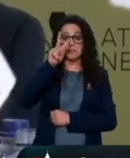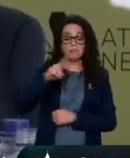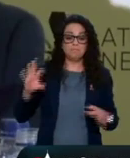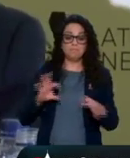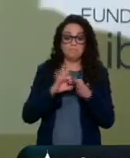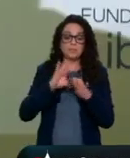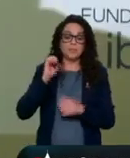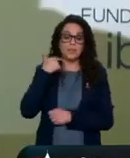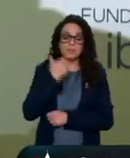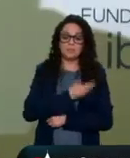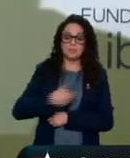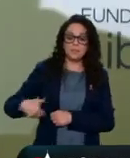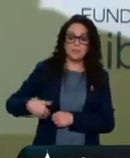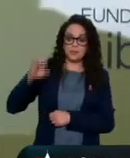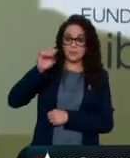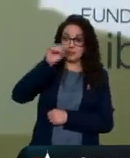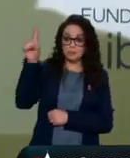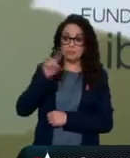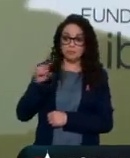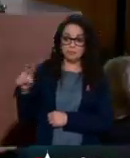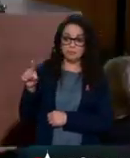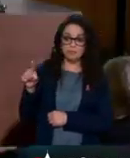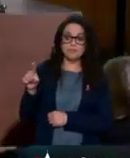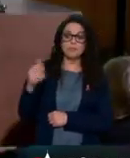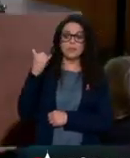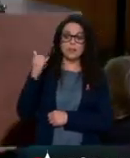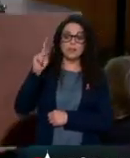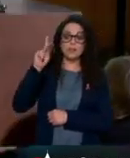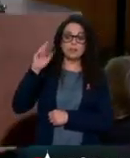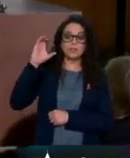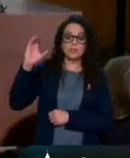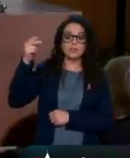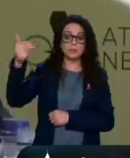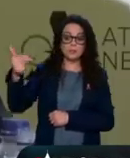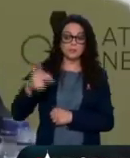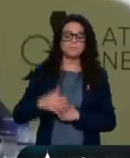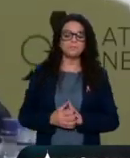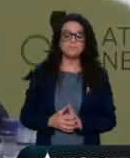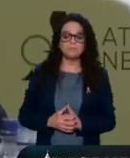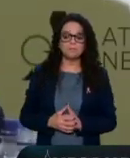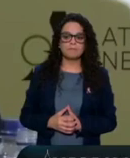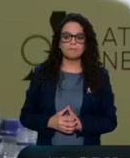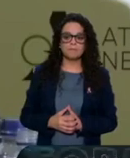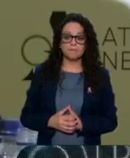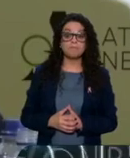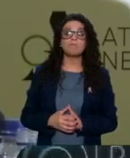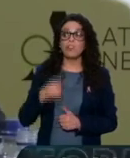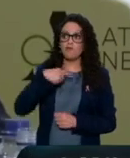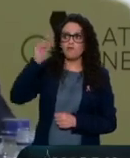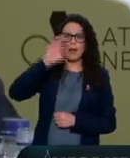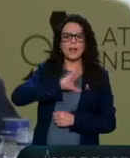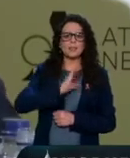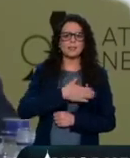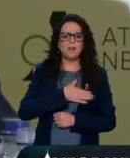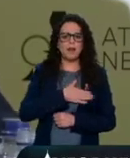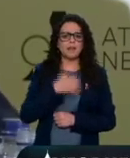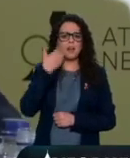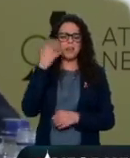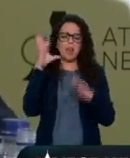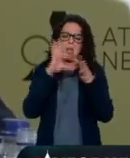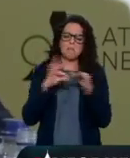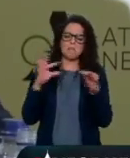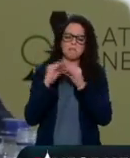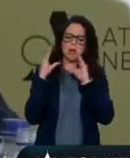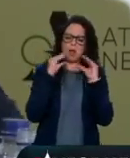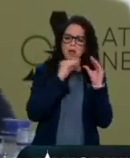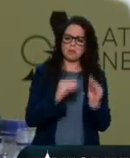expresidentes mexicanos Ernesto Zedillo Ponce de León y Felipe Calderón Hinojosa, quienes fueron a España a intentar dar cátedra